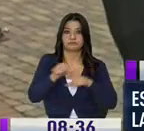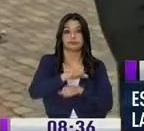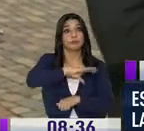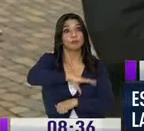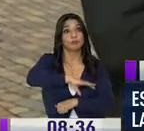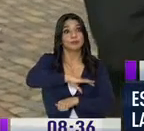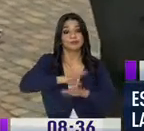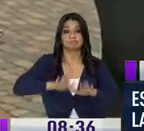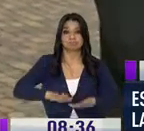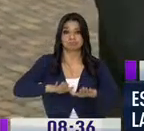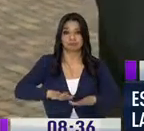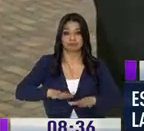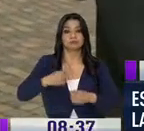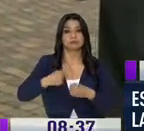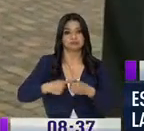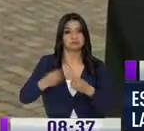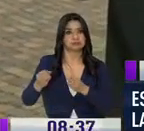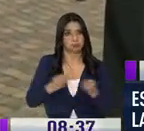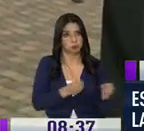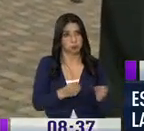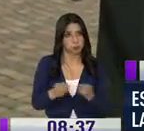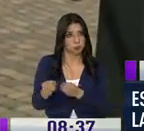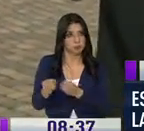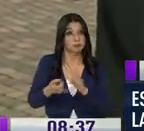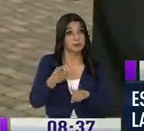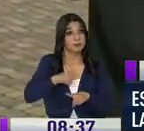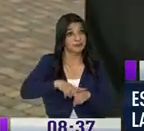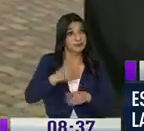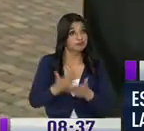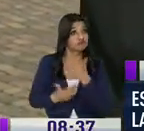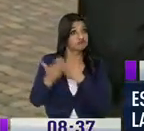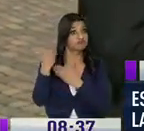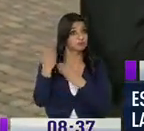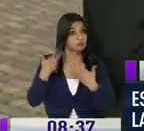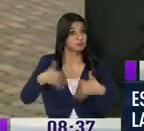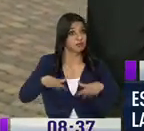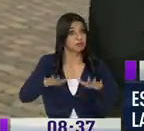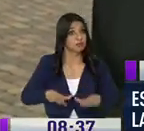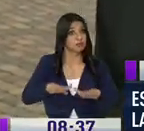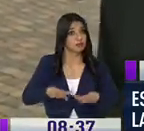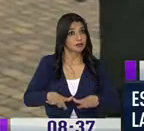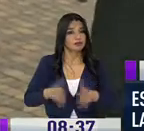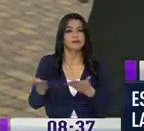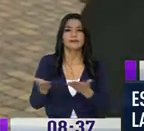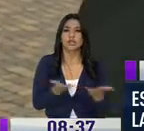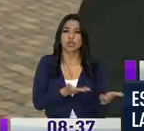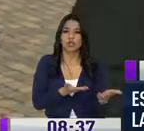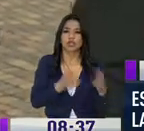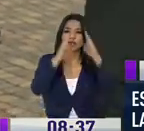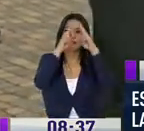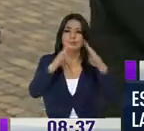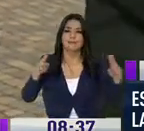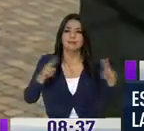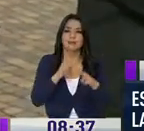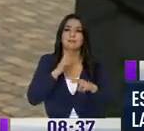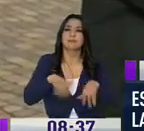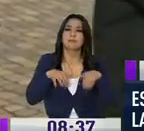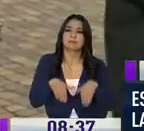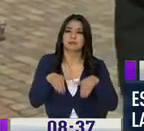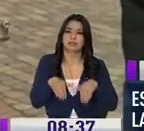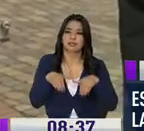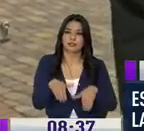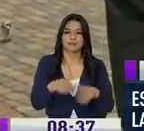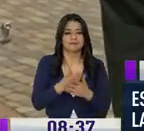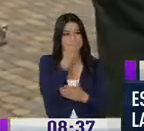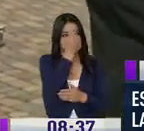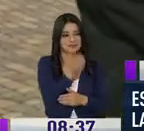Administración, quien organiza este evento. ¿Primera vez o ya son algunos años que se viene realizando esta Navidad para los perritos?